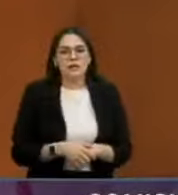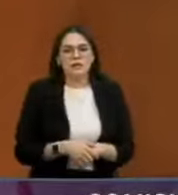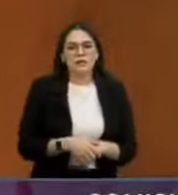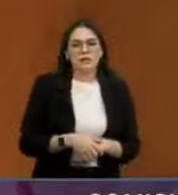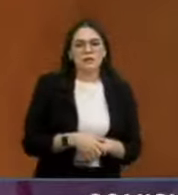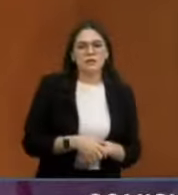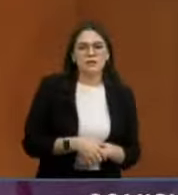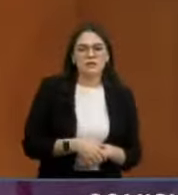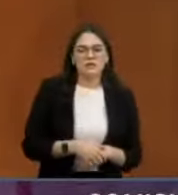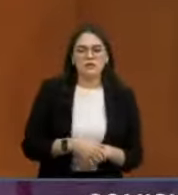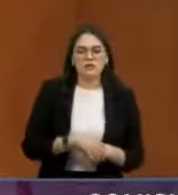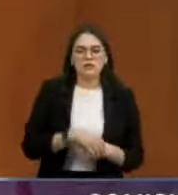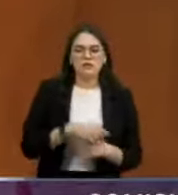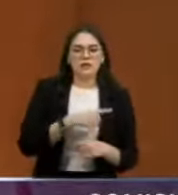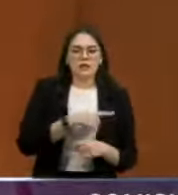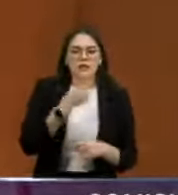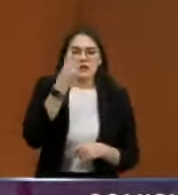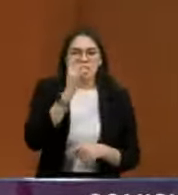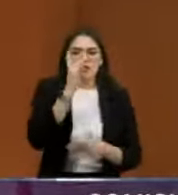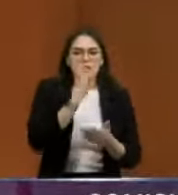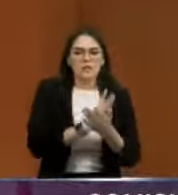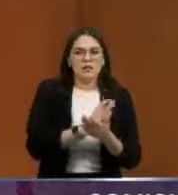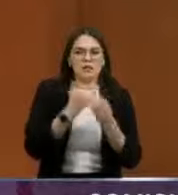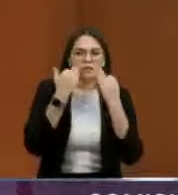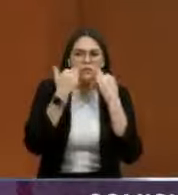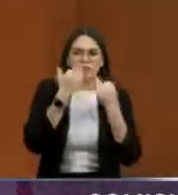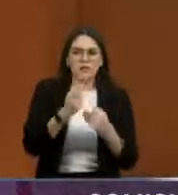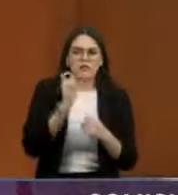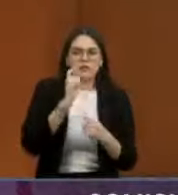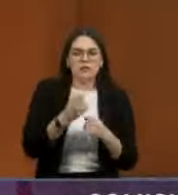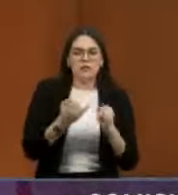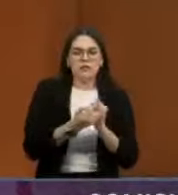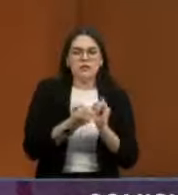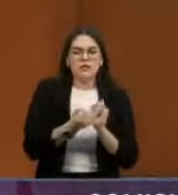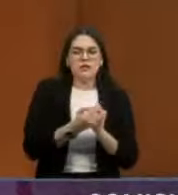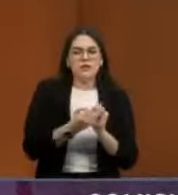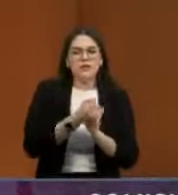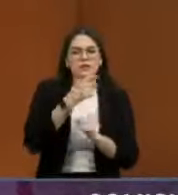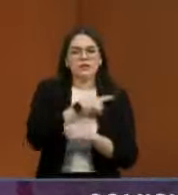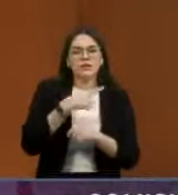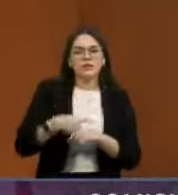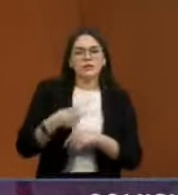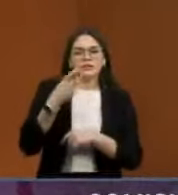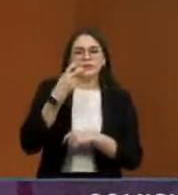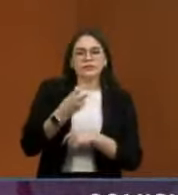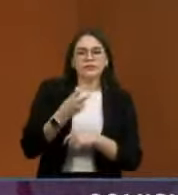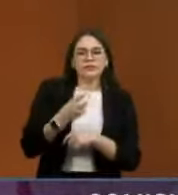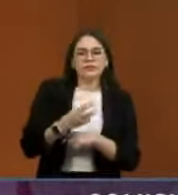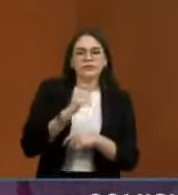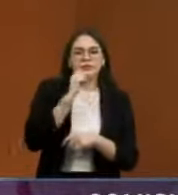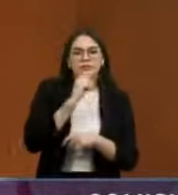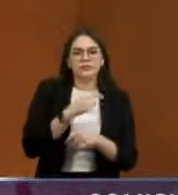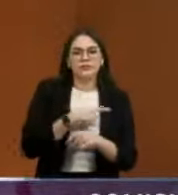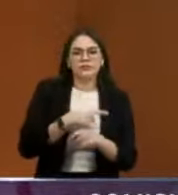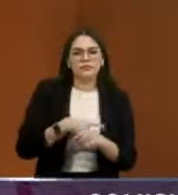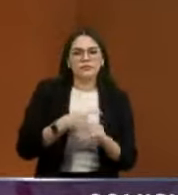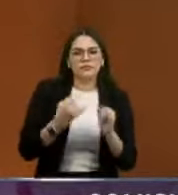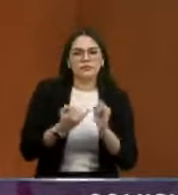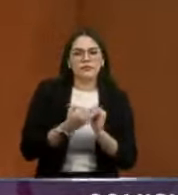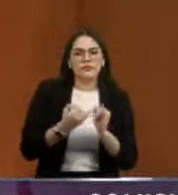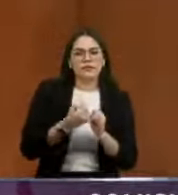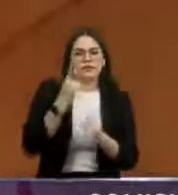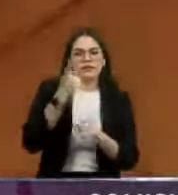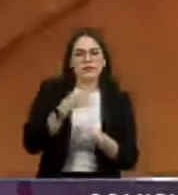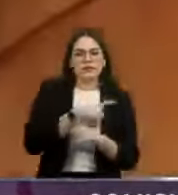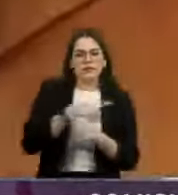No hace más que demostrar lo que siempre has hecho, que es hacer